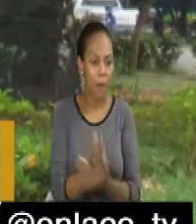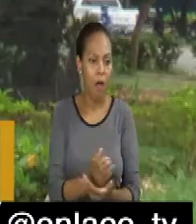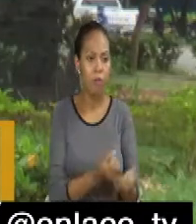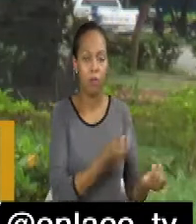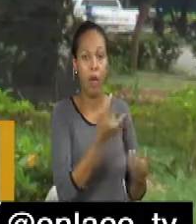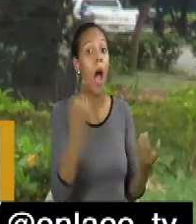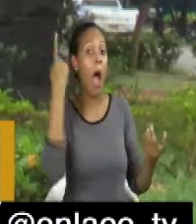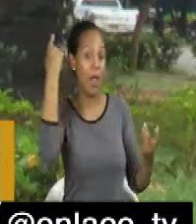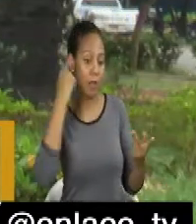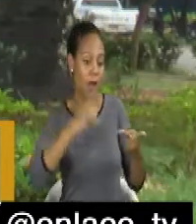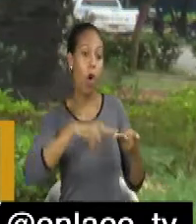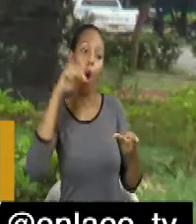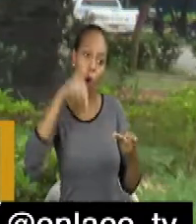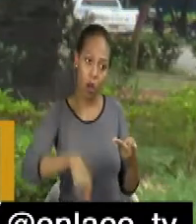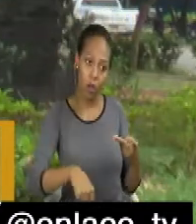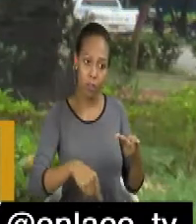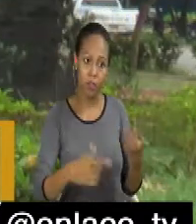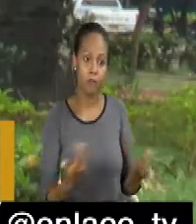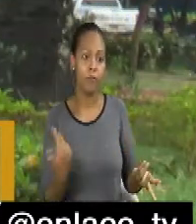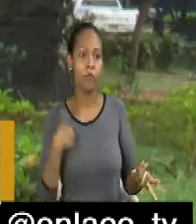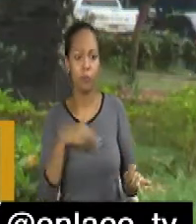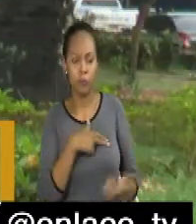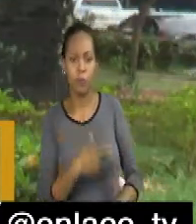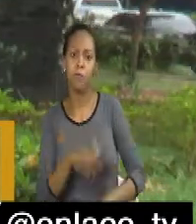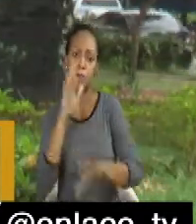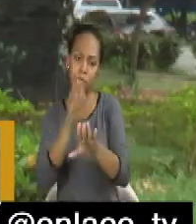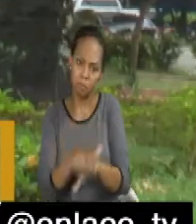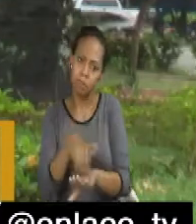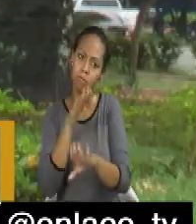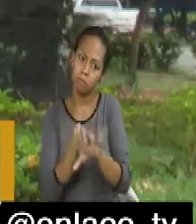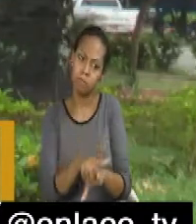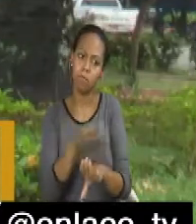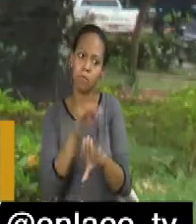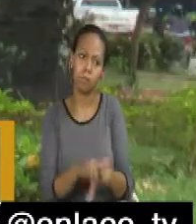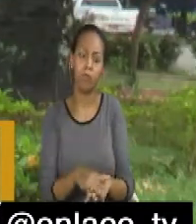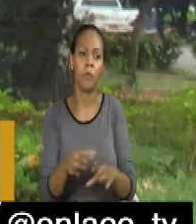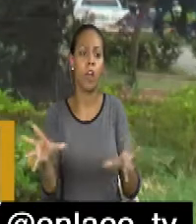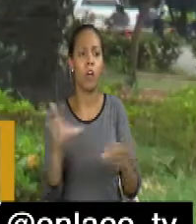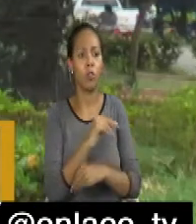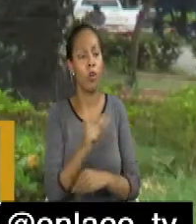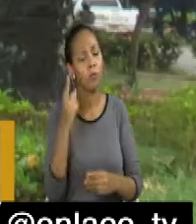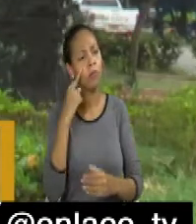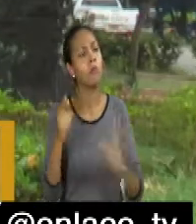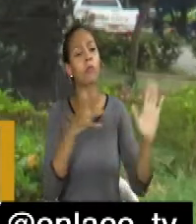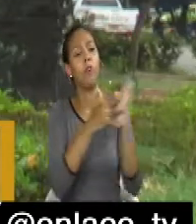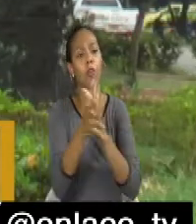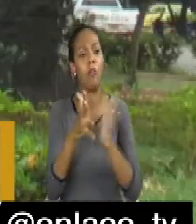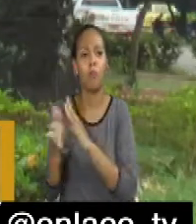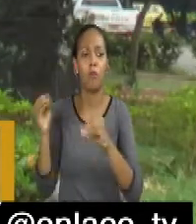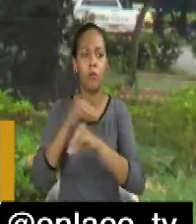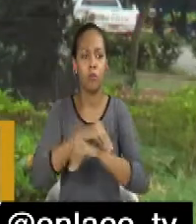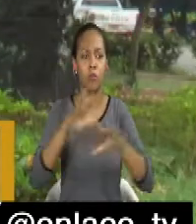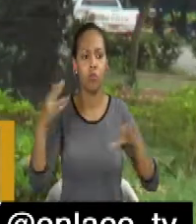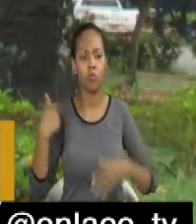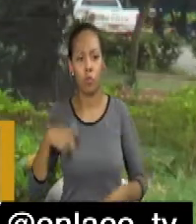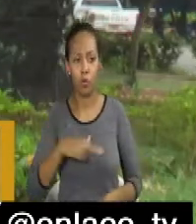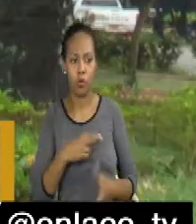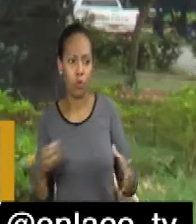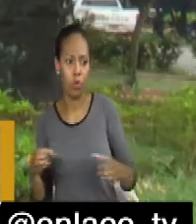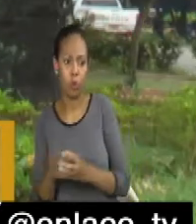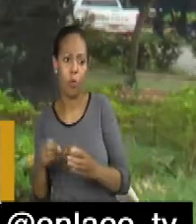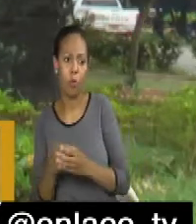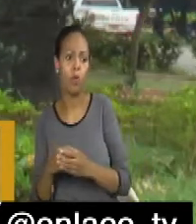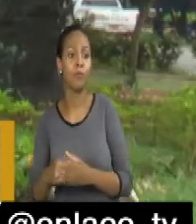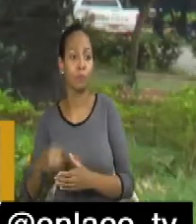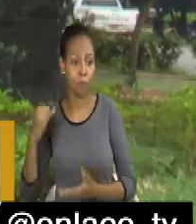otro el día de hoy. Nosotros hemos venido manifestando a la opinión pública como organización sindical, también como miembros